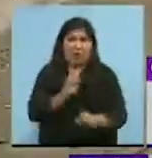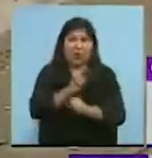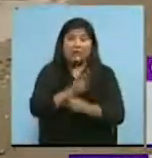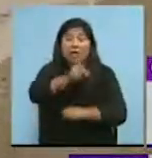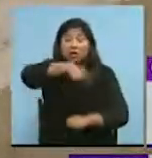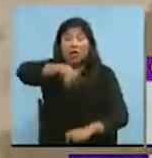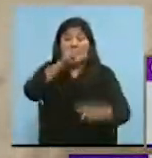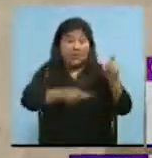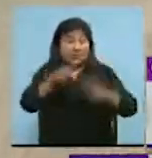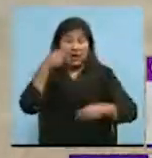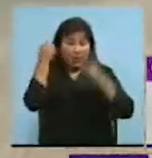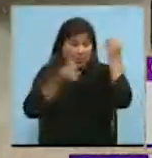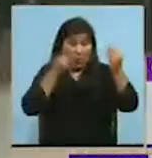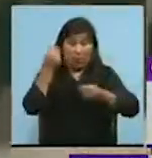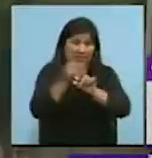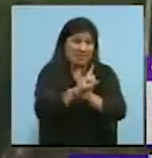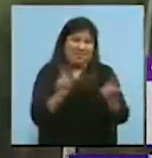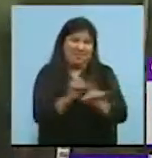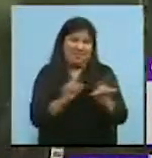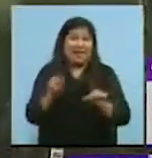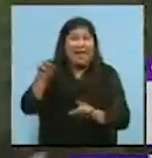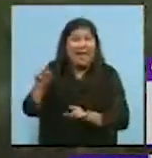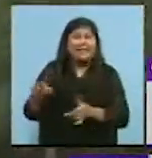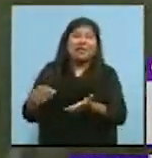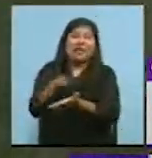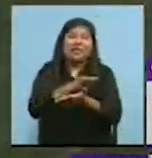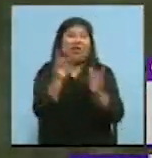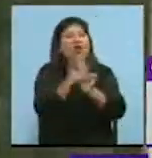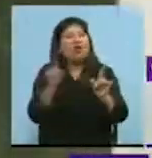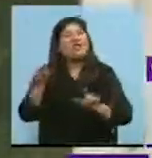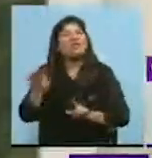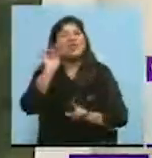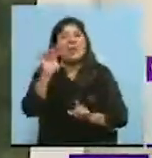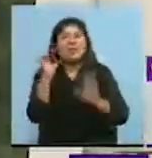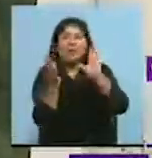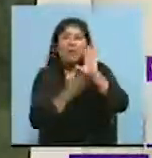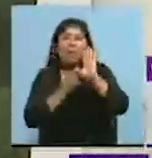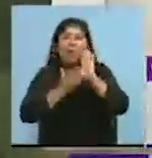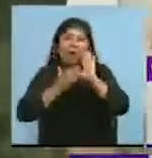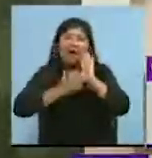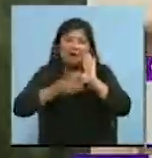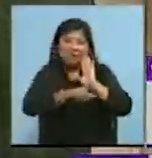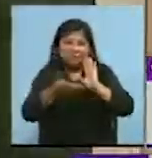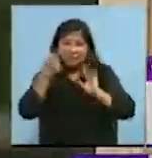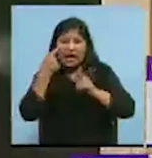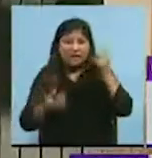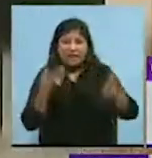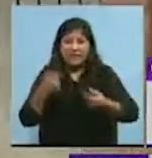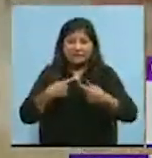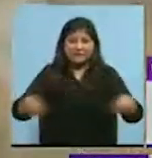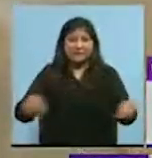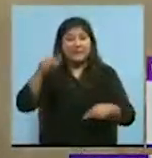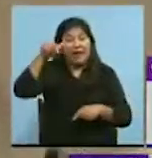no se preocupe, que son no controles, sino prueba de equipos que se están desarrollando ayer,